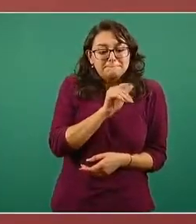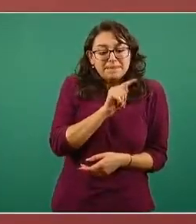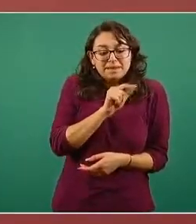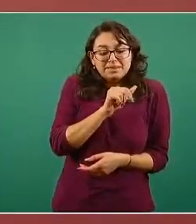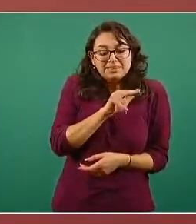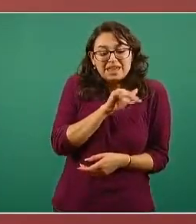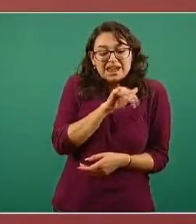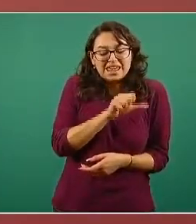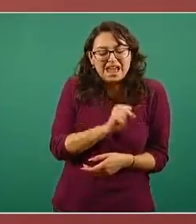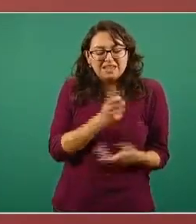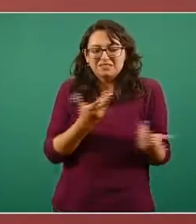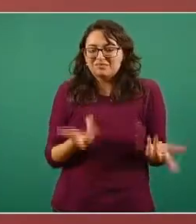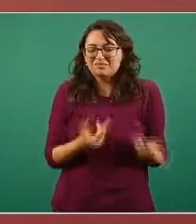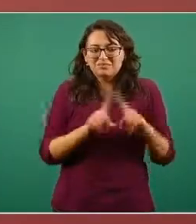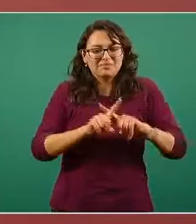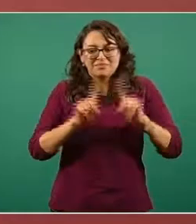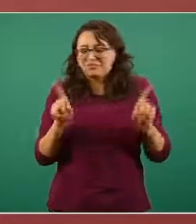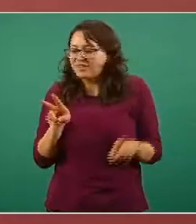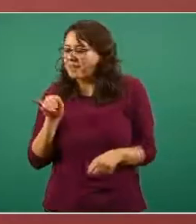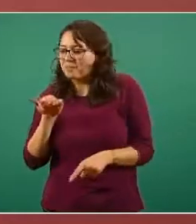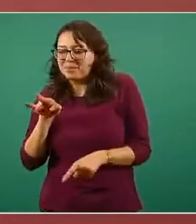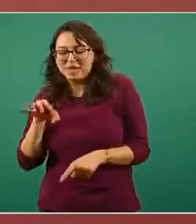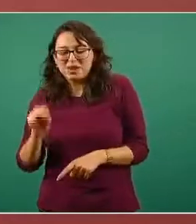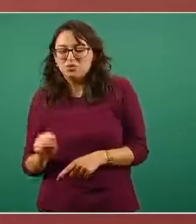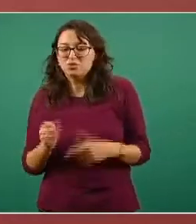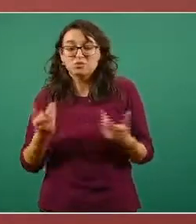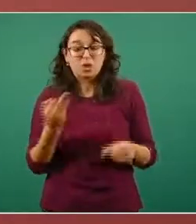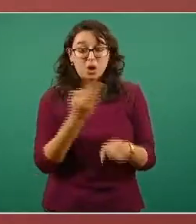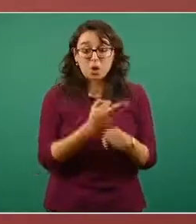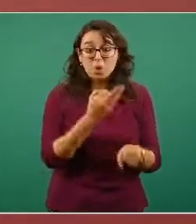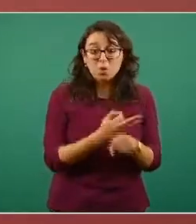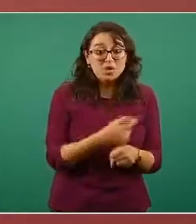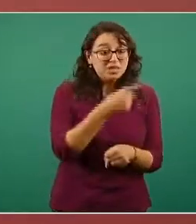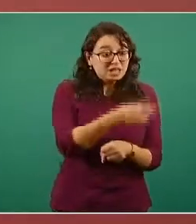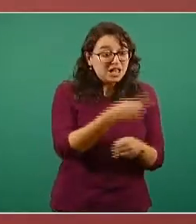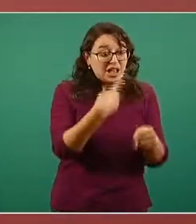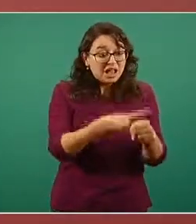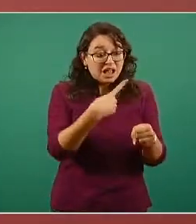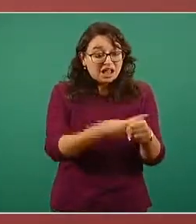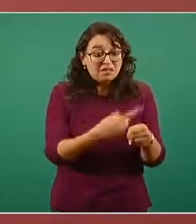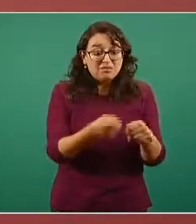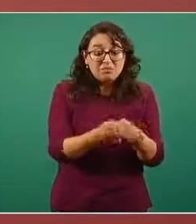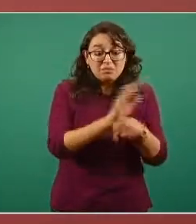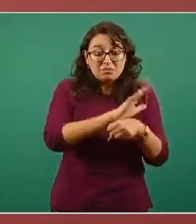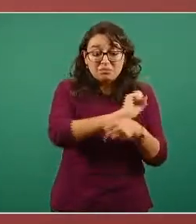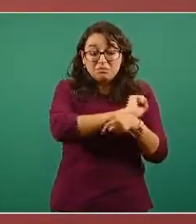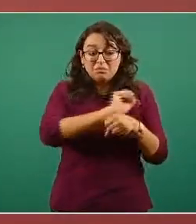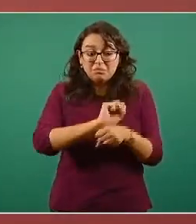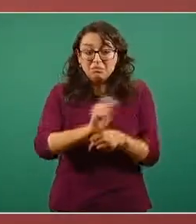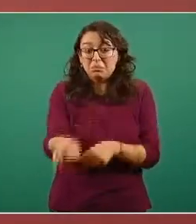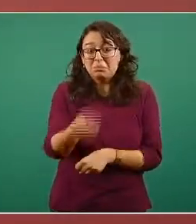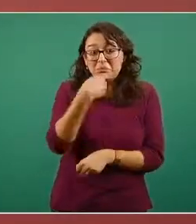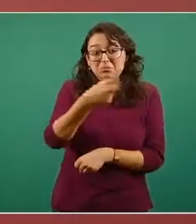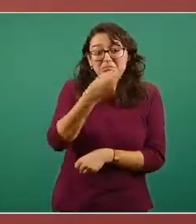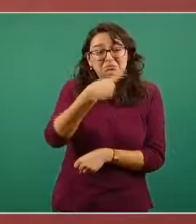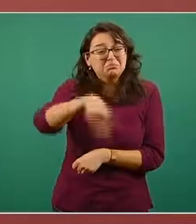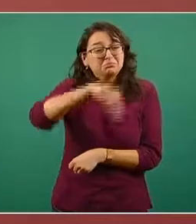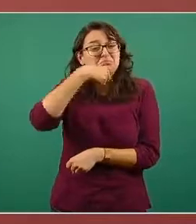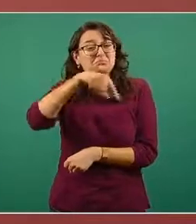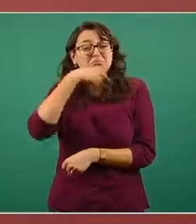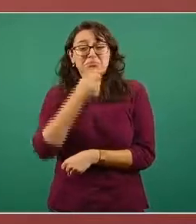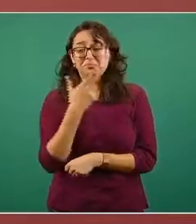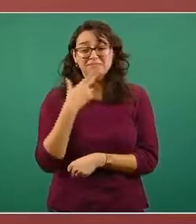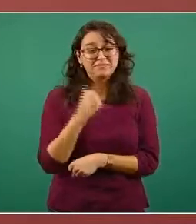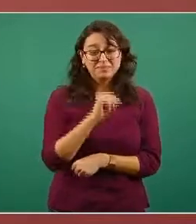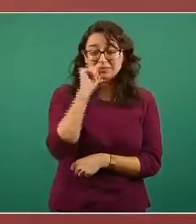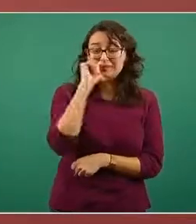sobre todo el COVID leve, como el que padece el presidente, no tienen lugar los antibióticos. Cierro mi paréntesis sobre la situación